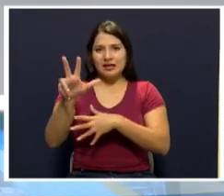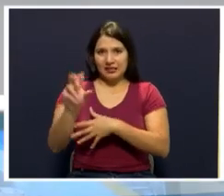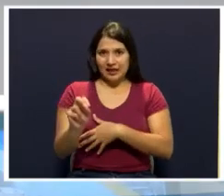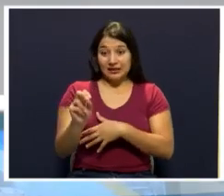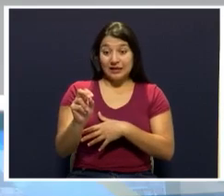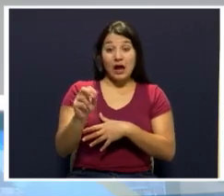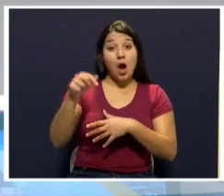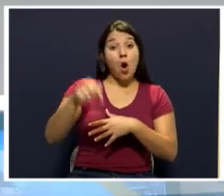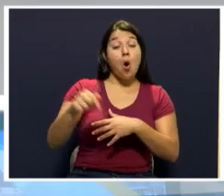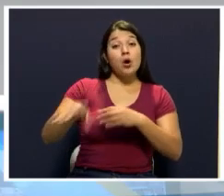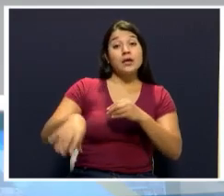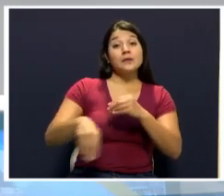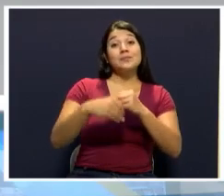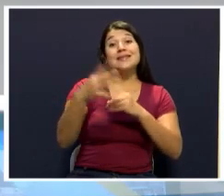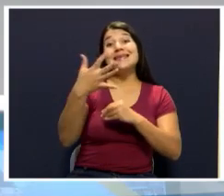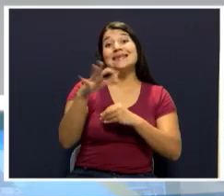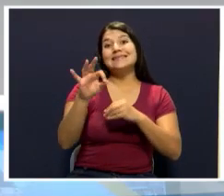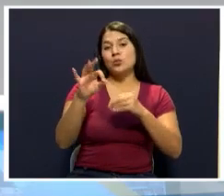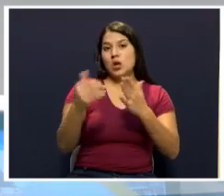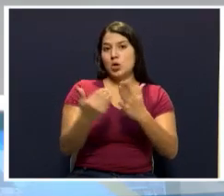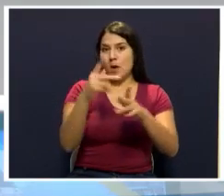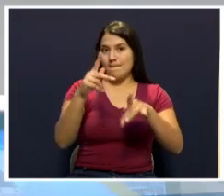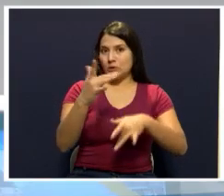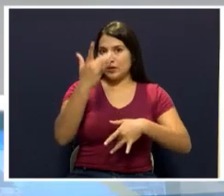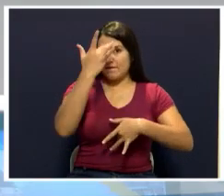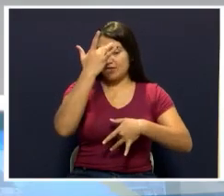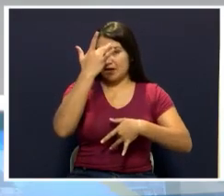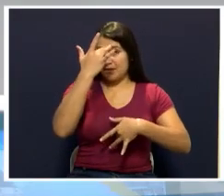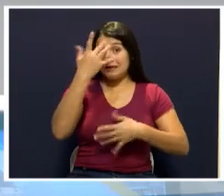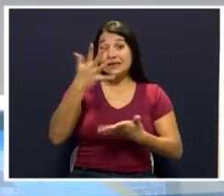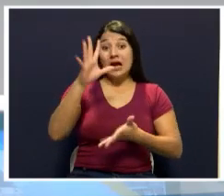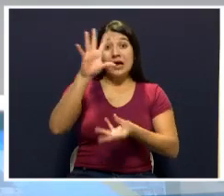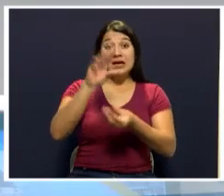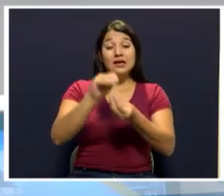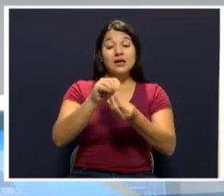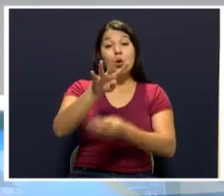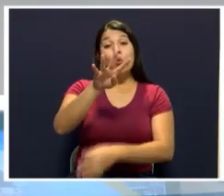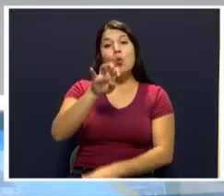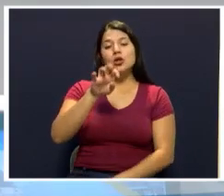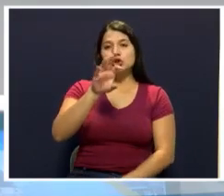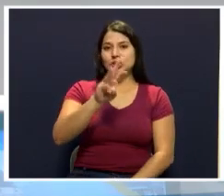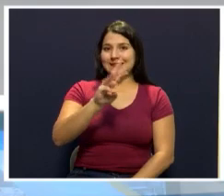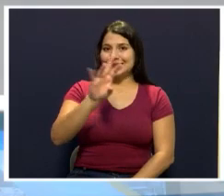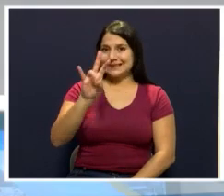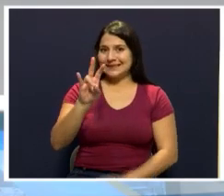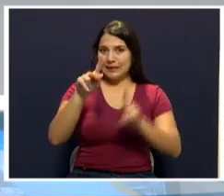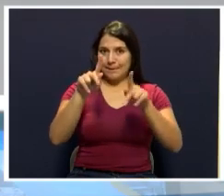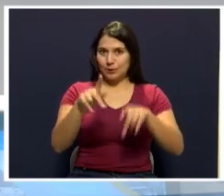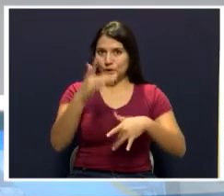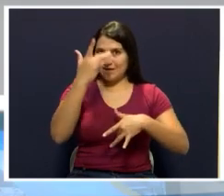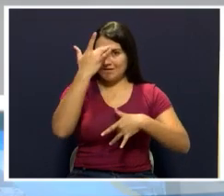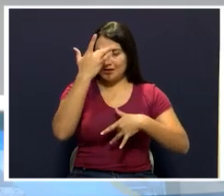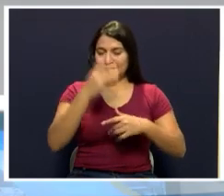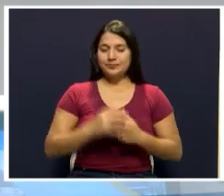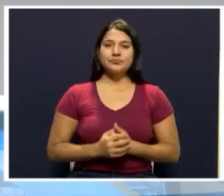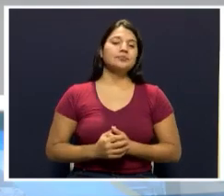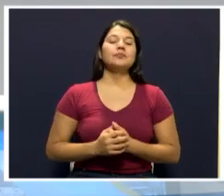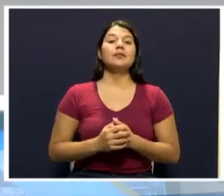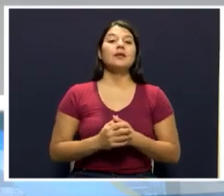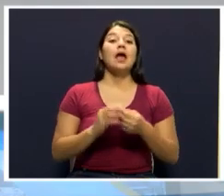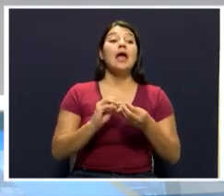Rica y la cifra total de infectados llega ya a 467 personas. La